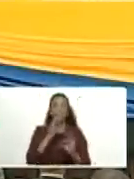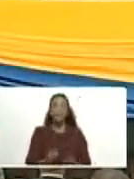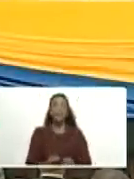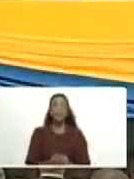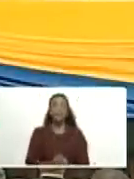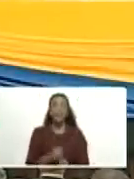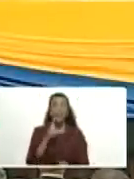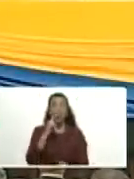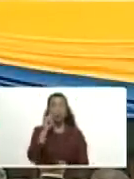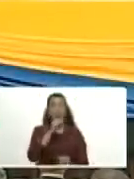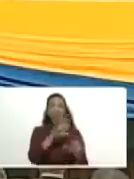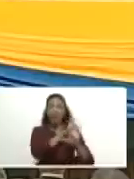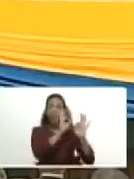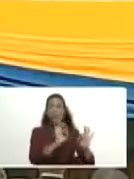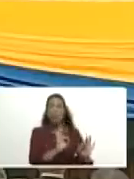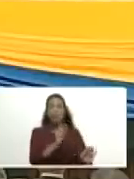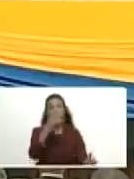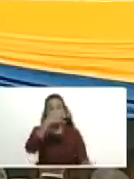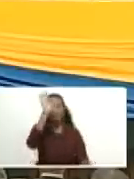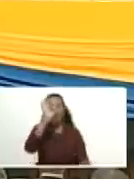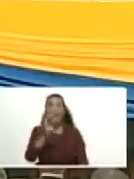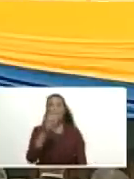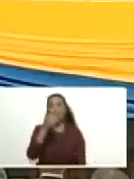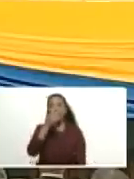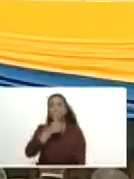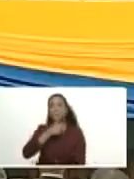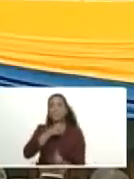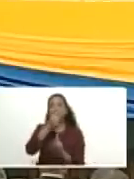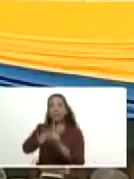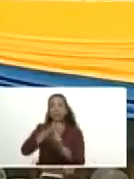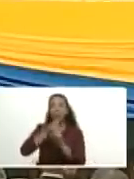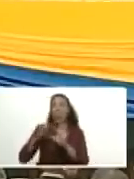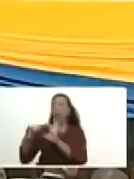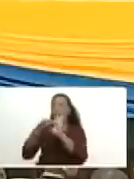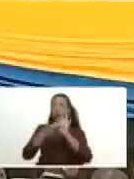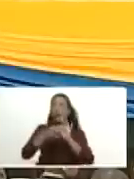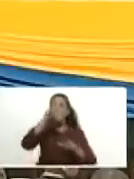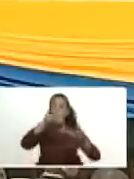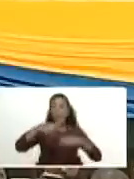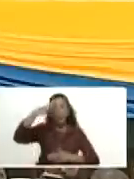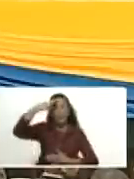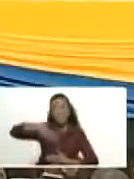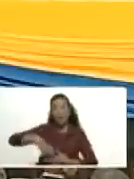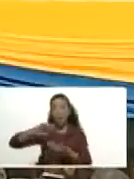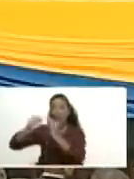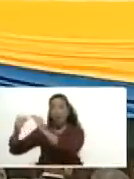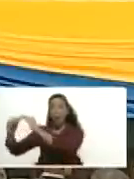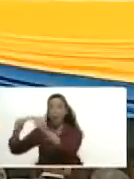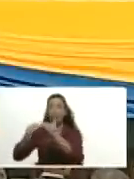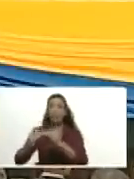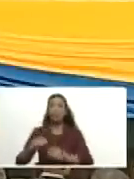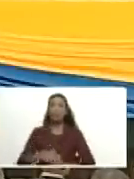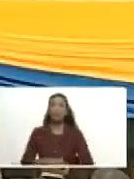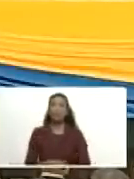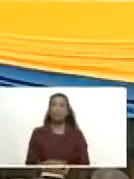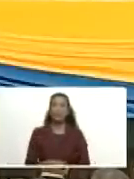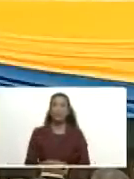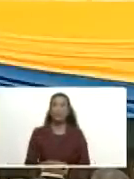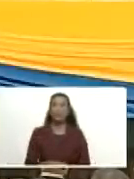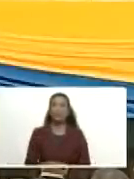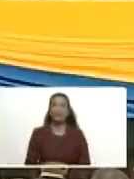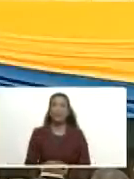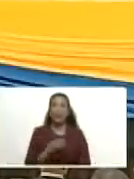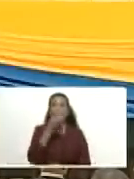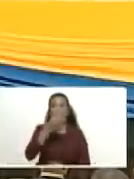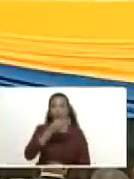Y precisamente ha sido la clave, la resistencia y la unión cívico-militar de nuestro país. ¡Chávez vive! Buenas tardes,